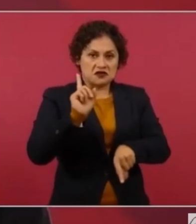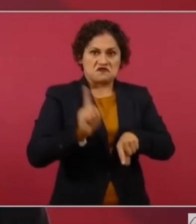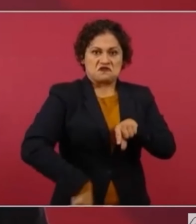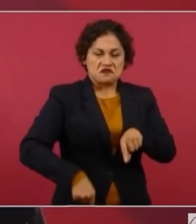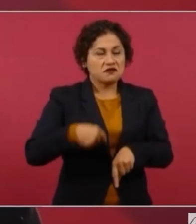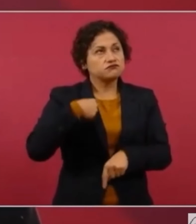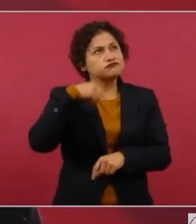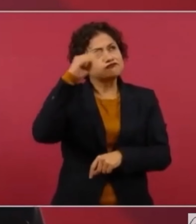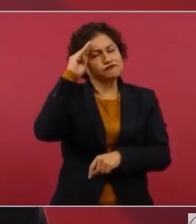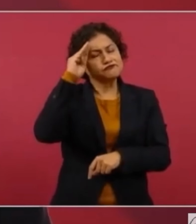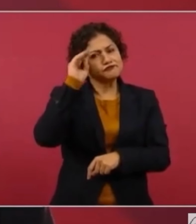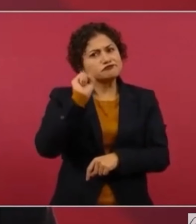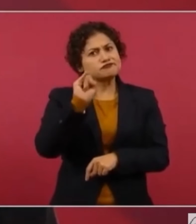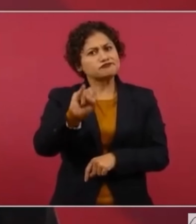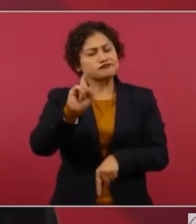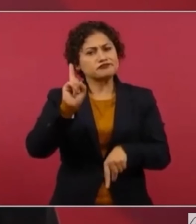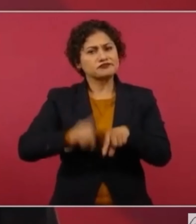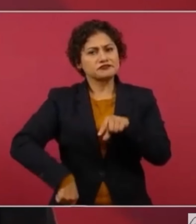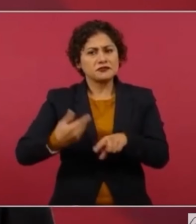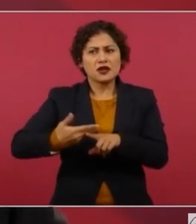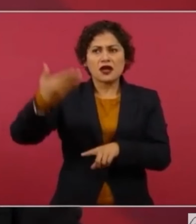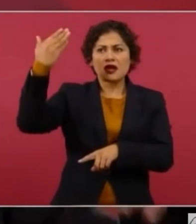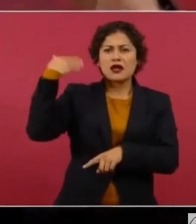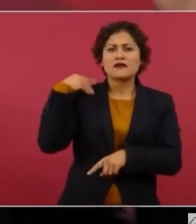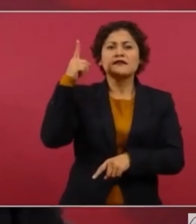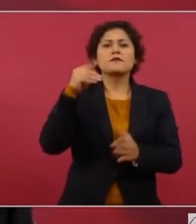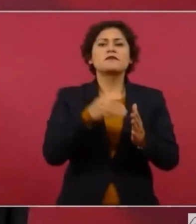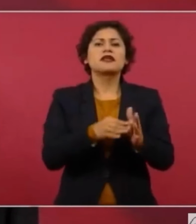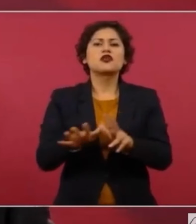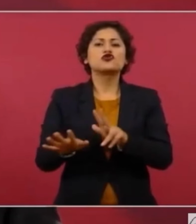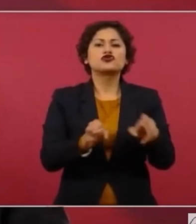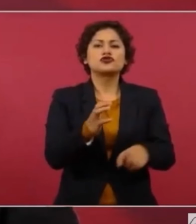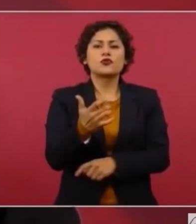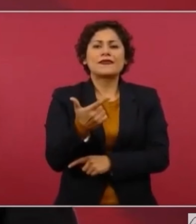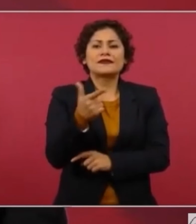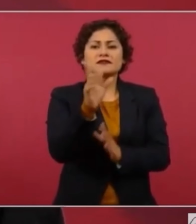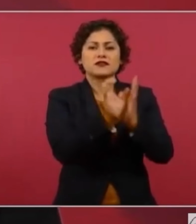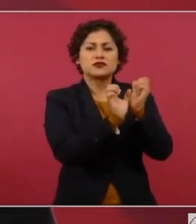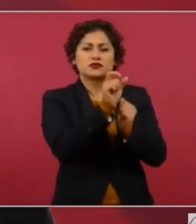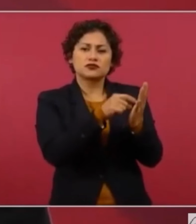que viene desde la Constitución de 1857, porque ya cambiaron las cosas.